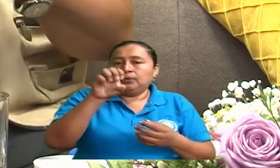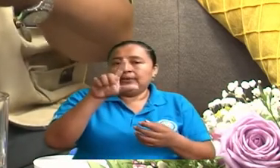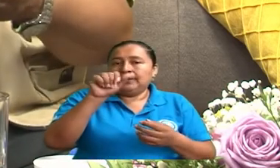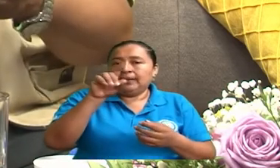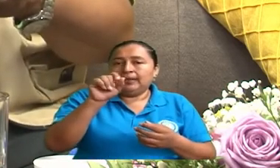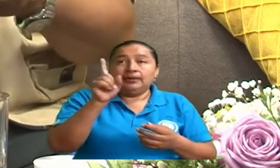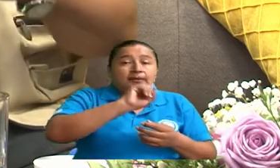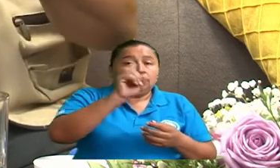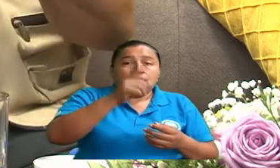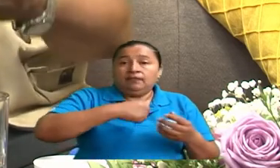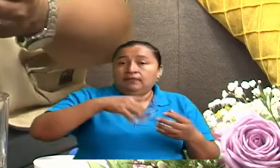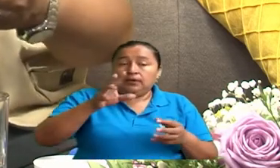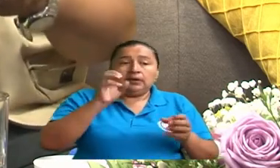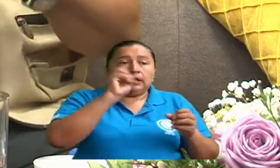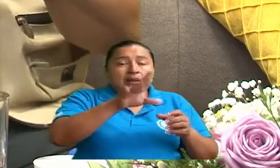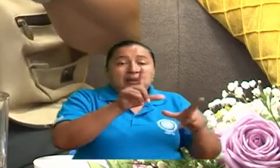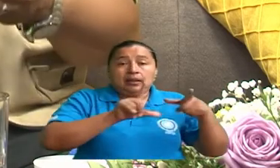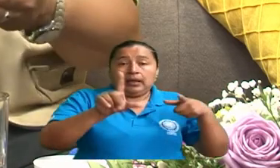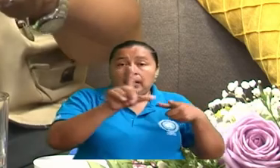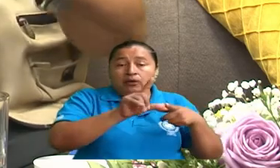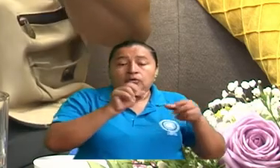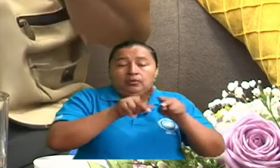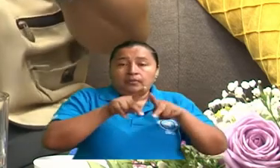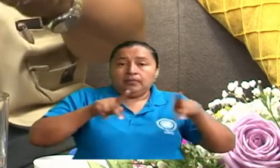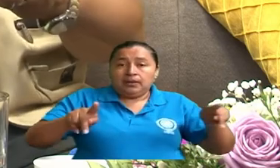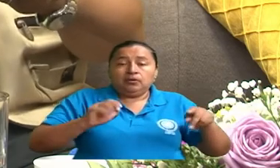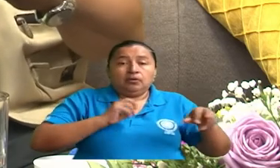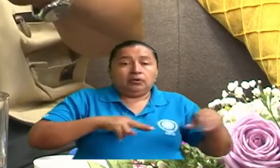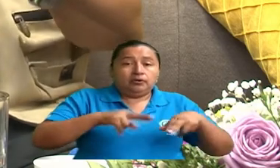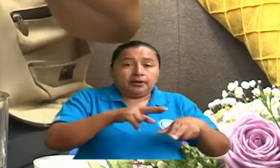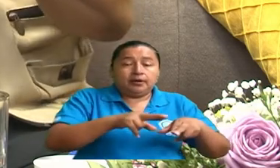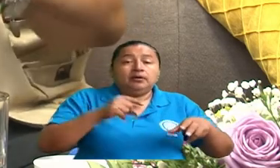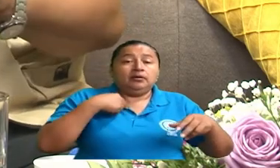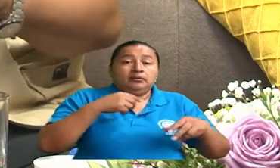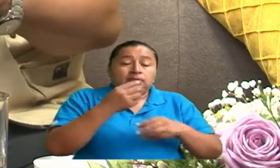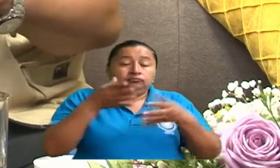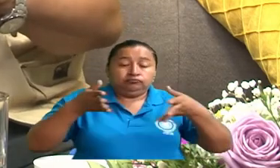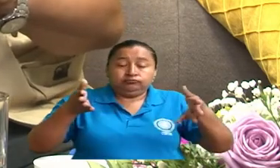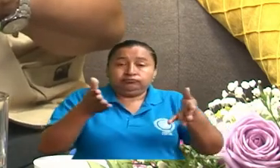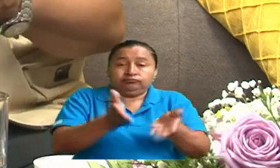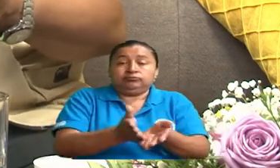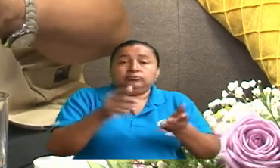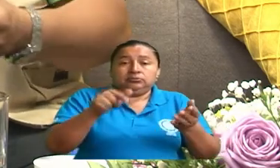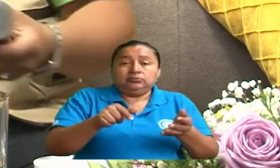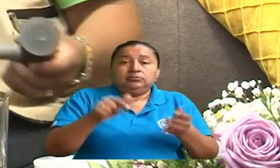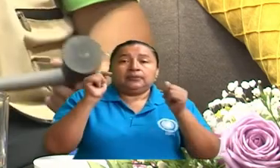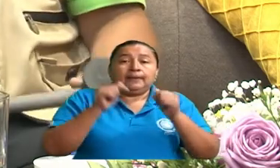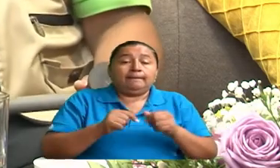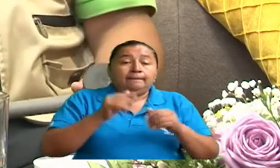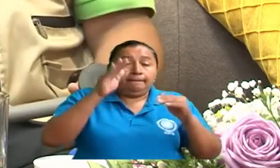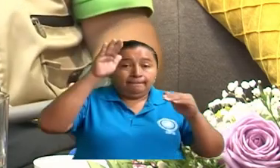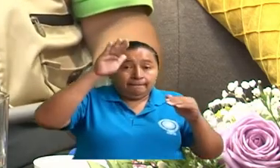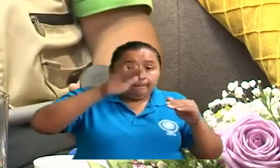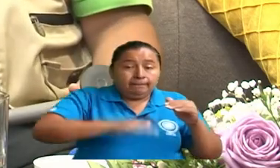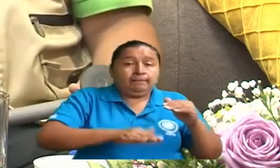a parar a nuestros lagos, a nuestras playas, a nuestros ríos, a nuestros cauces, ¿ya?